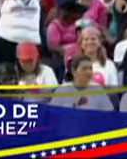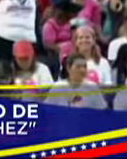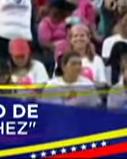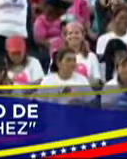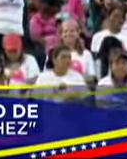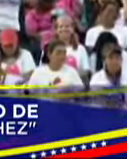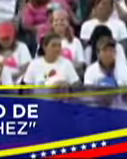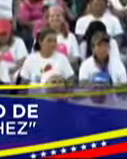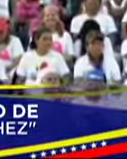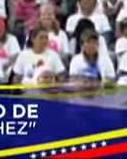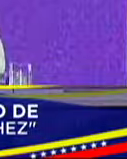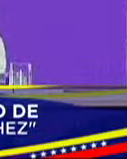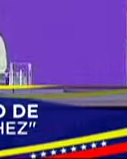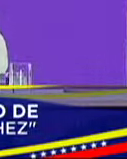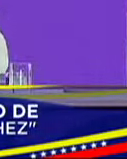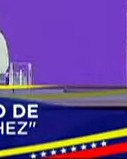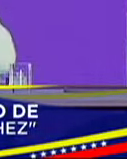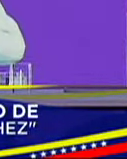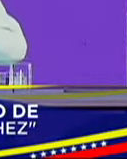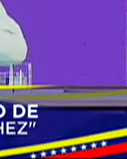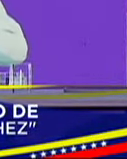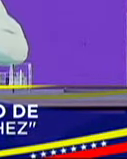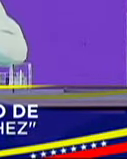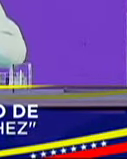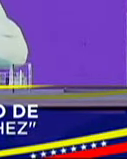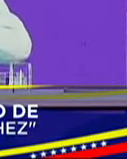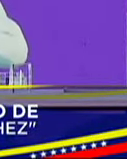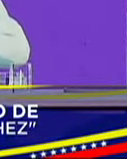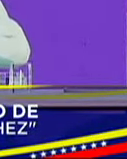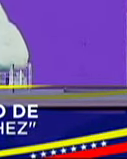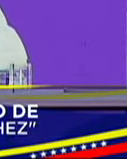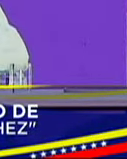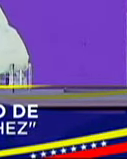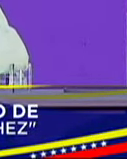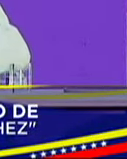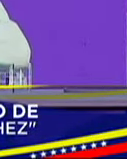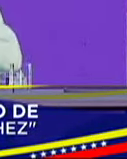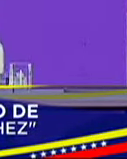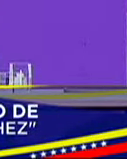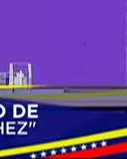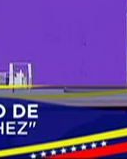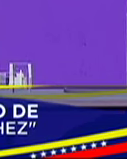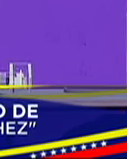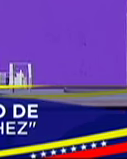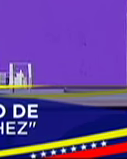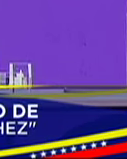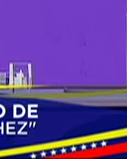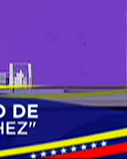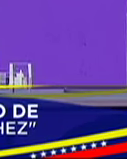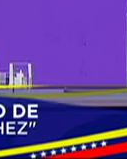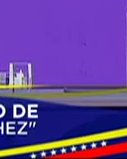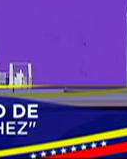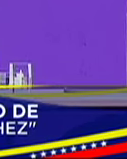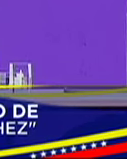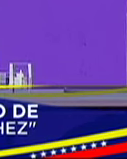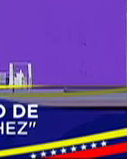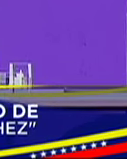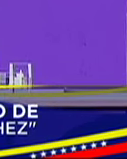que conocer, reivindicar y difundir la vida de Josefa Joaquina Sánchez